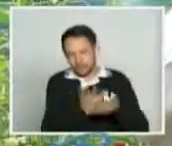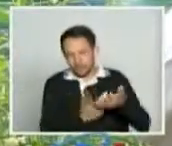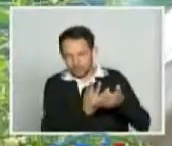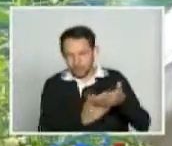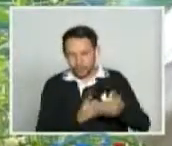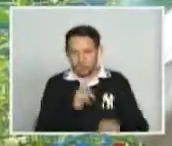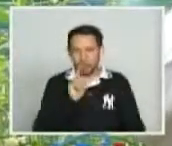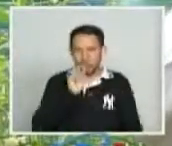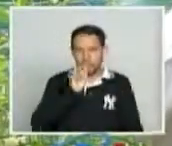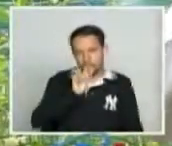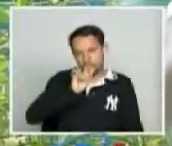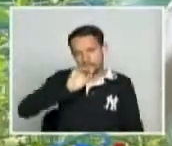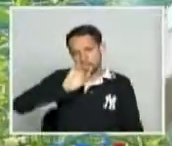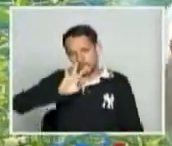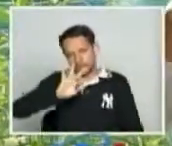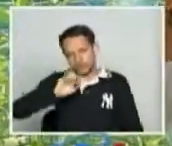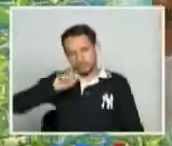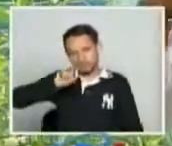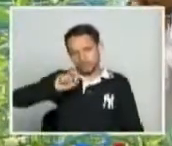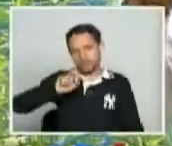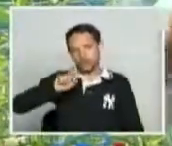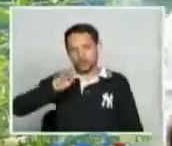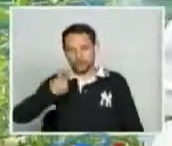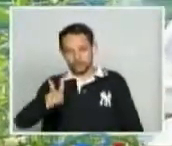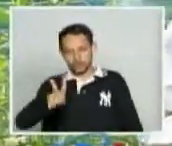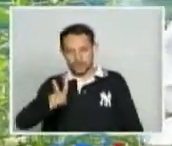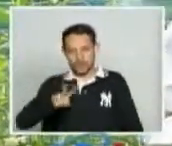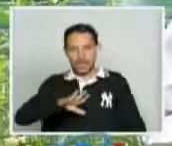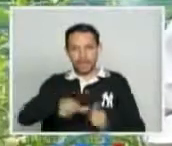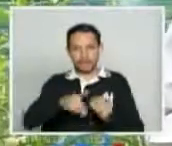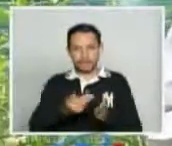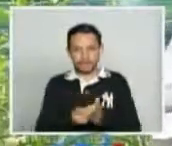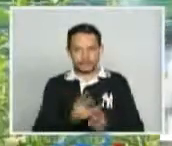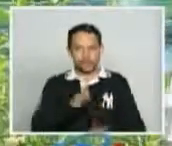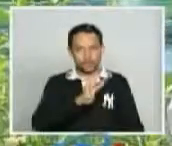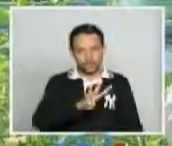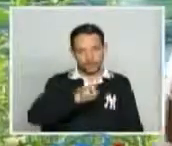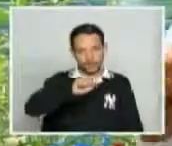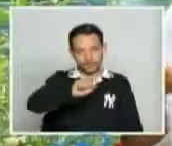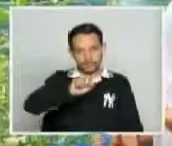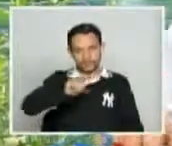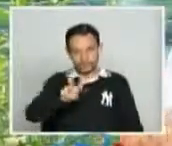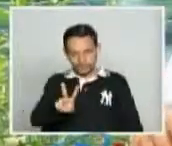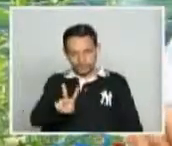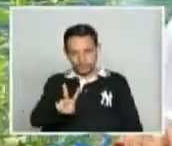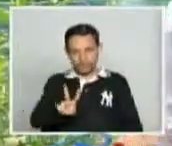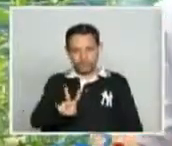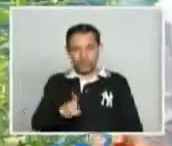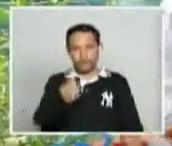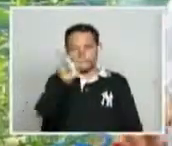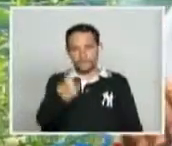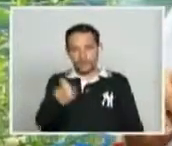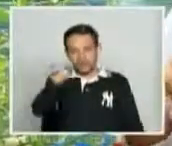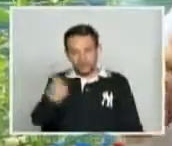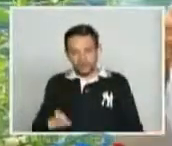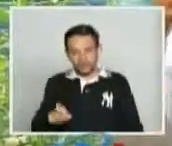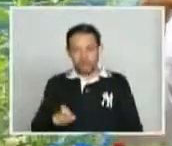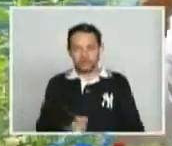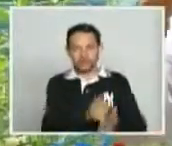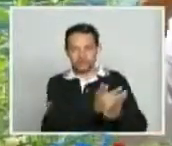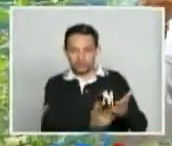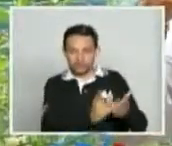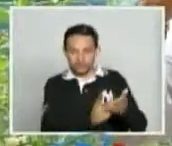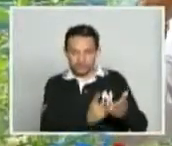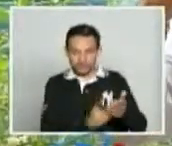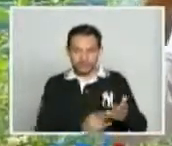0.3, 0.2 a 4.2. El paciente hipotiroideo